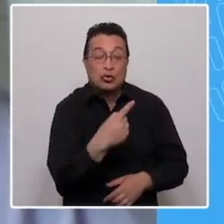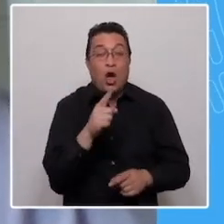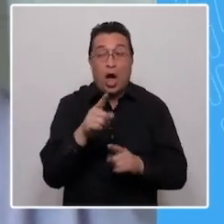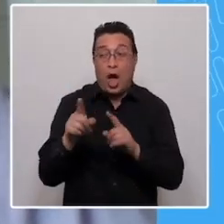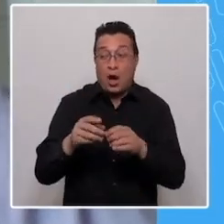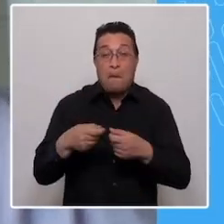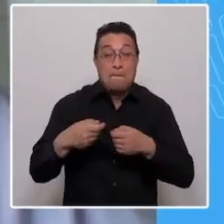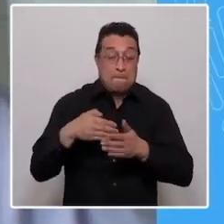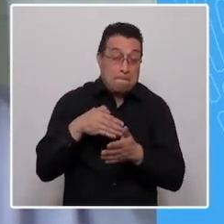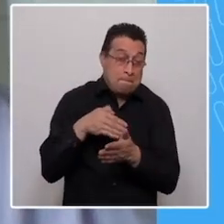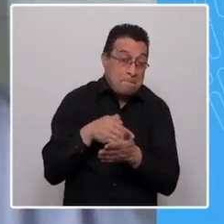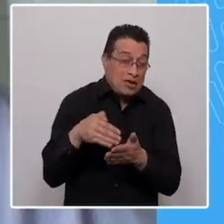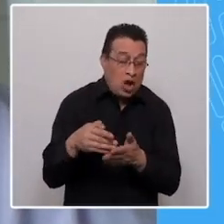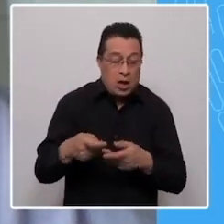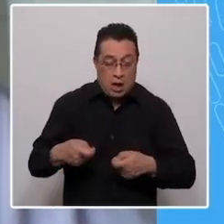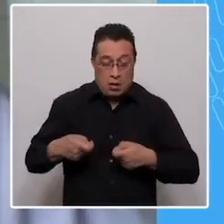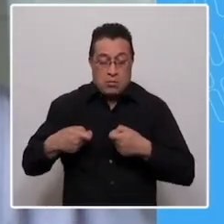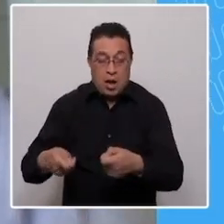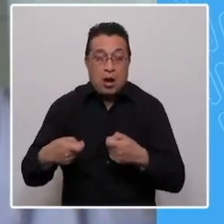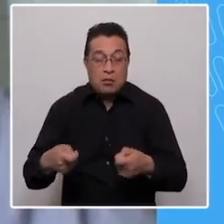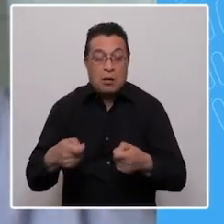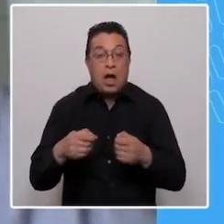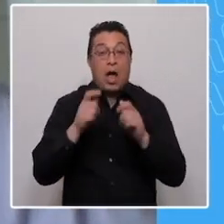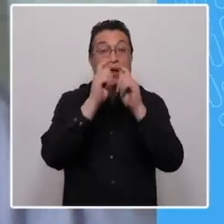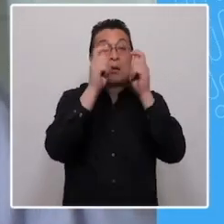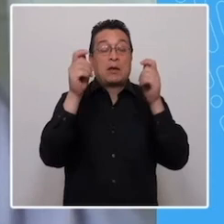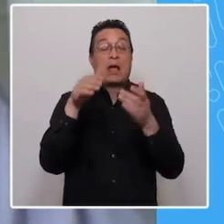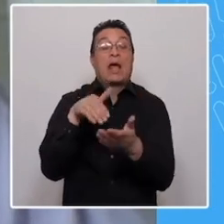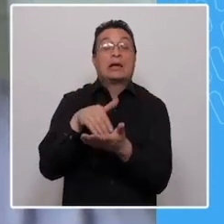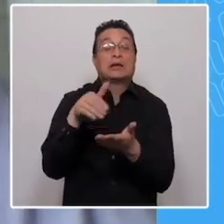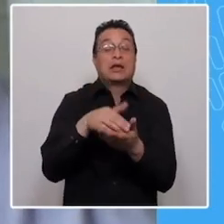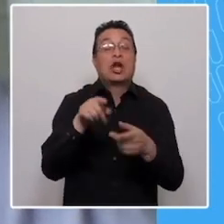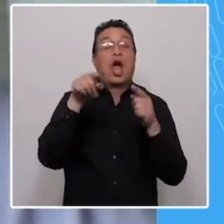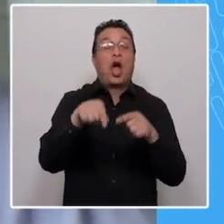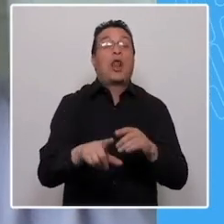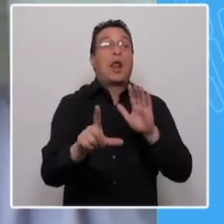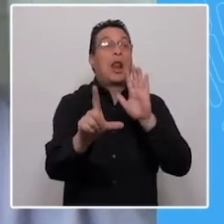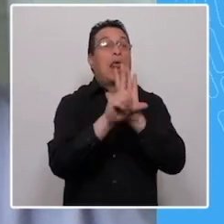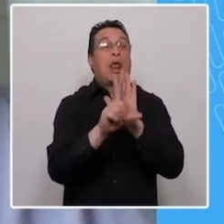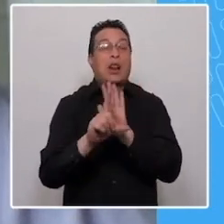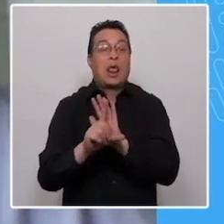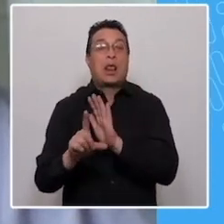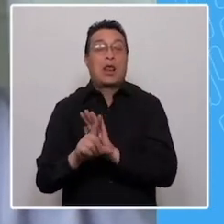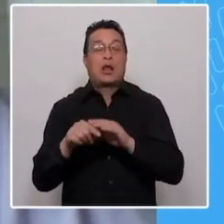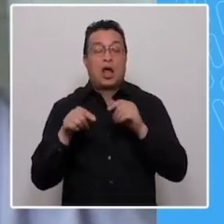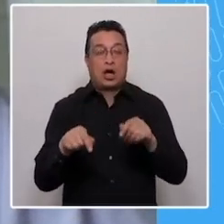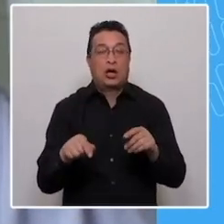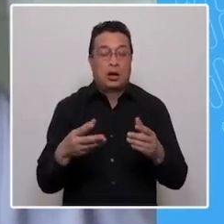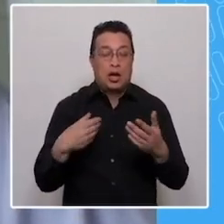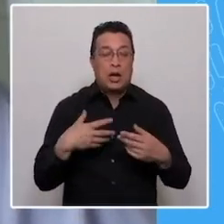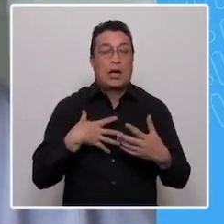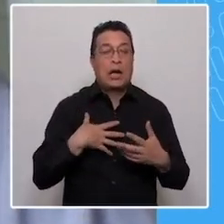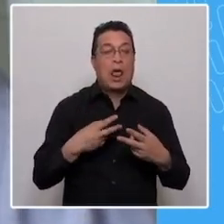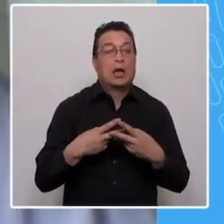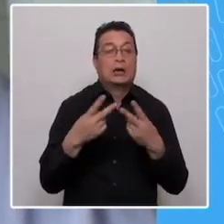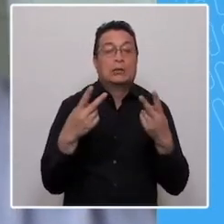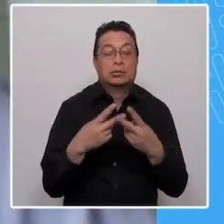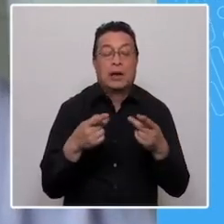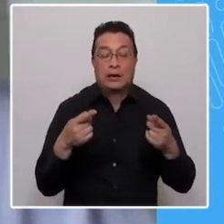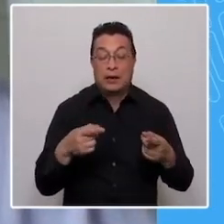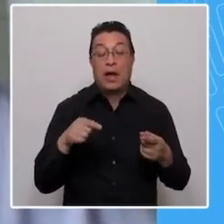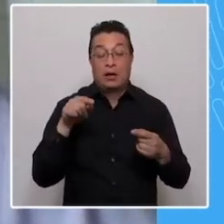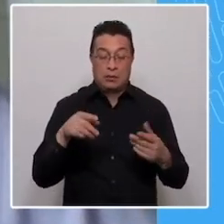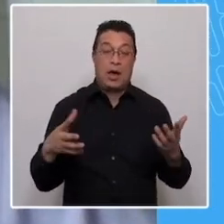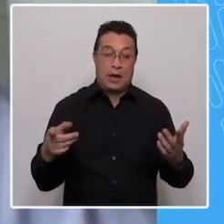y tiempo en las campañas del rechazo hoy día festinen Mamá, y tengo con una hija. discursos grandilocuentes en este aspecto, porque claro,